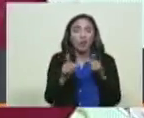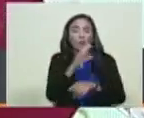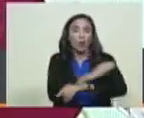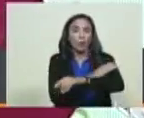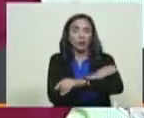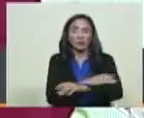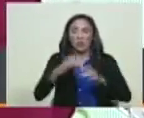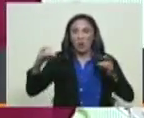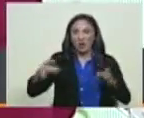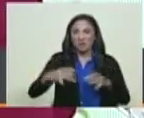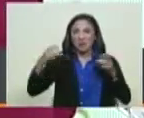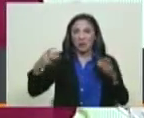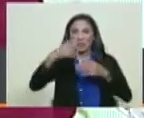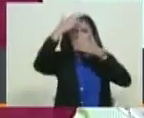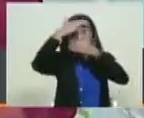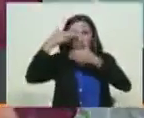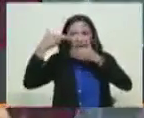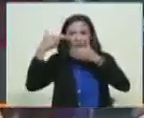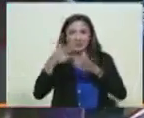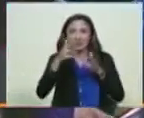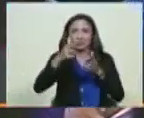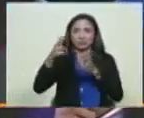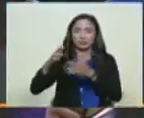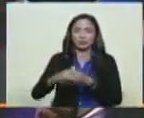guarimba el terrorismo la conspiración